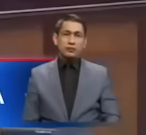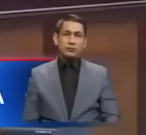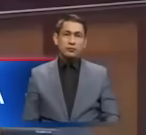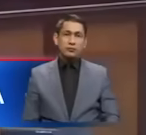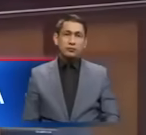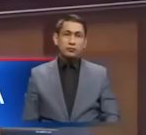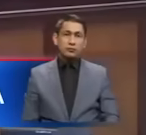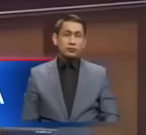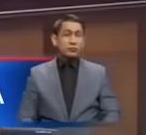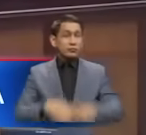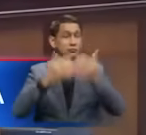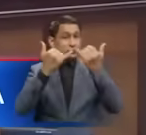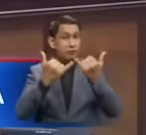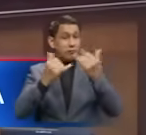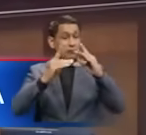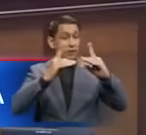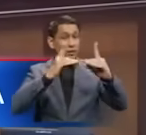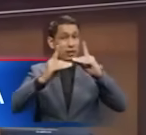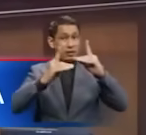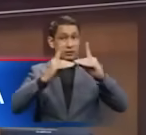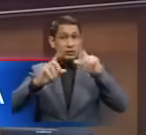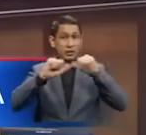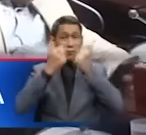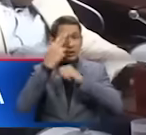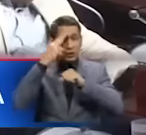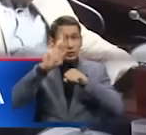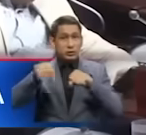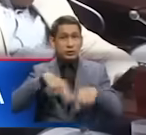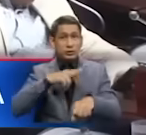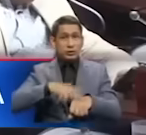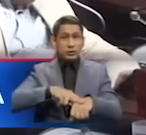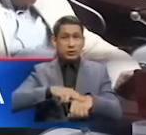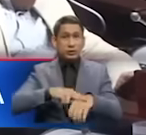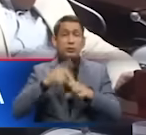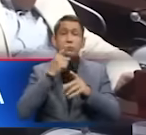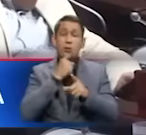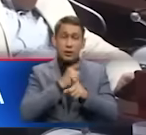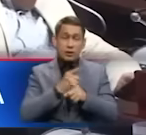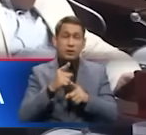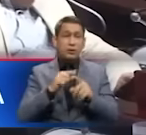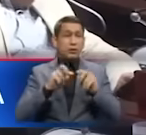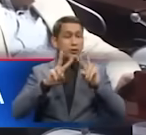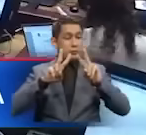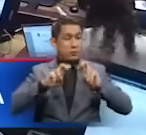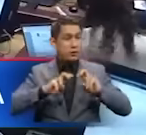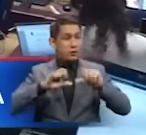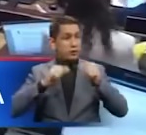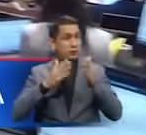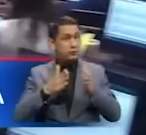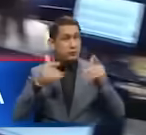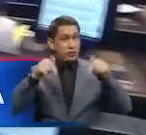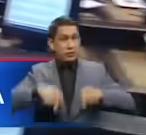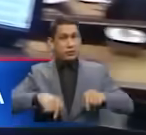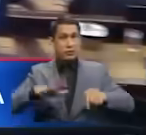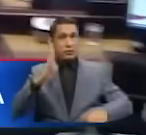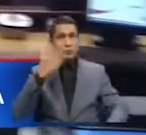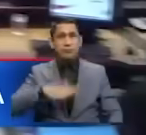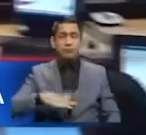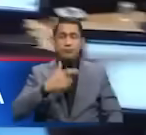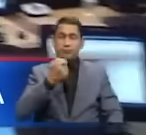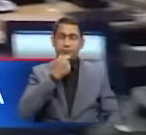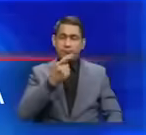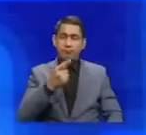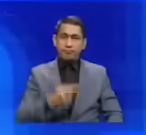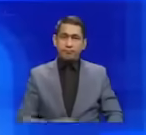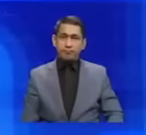Las observaciones presentadas en el debate serán incluidas en el documento final, que nuevamente tendrá que ser analizado por los legisladores en el Pleno. Cristian Hidalgo, TC Televisión. Antes